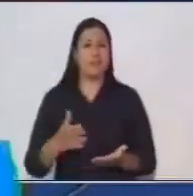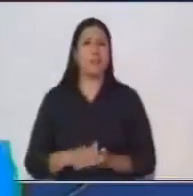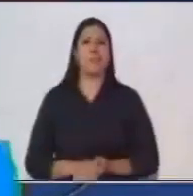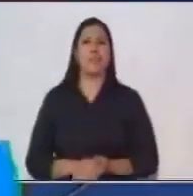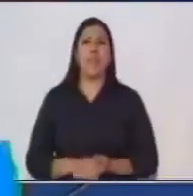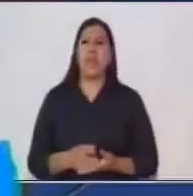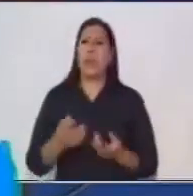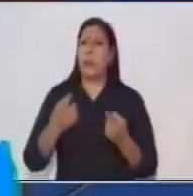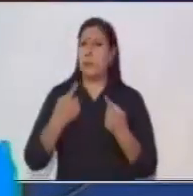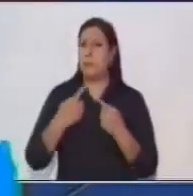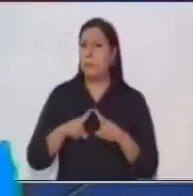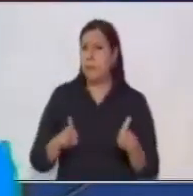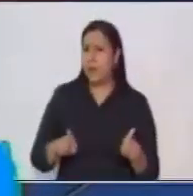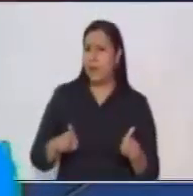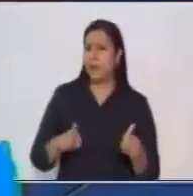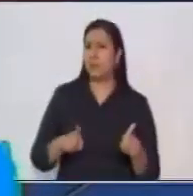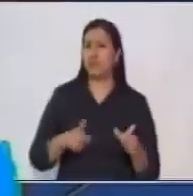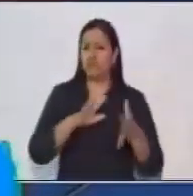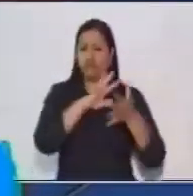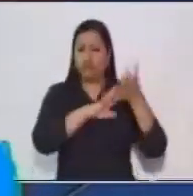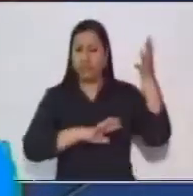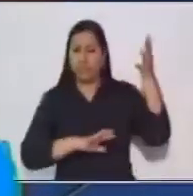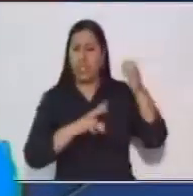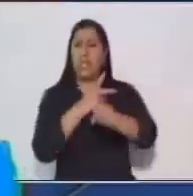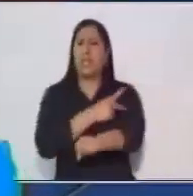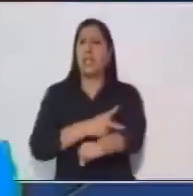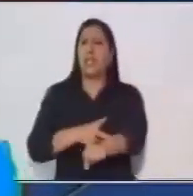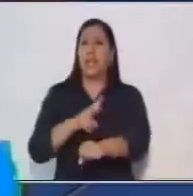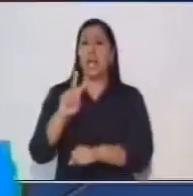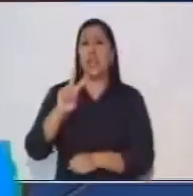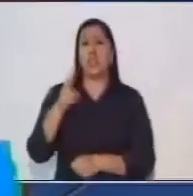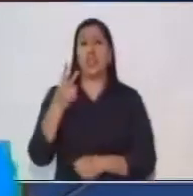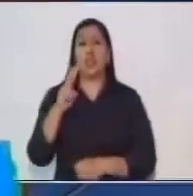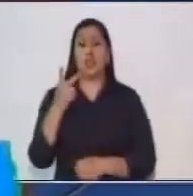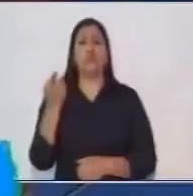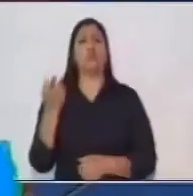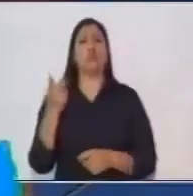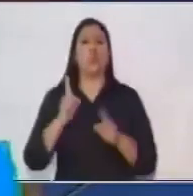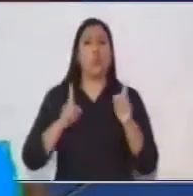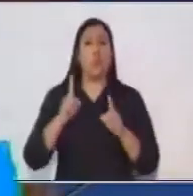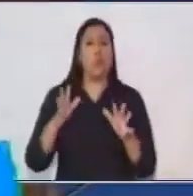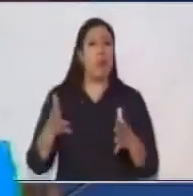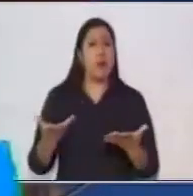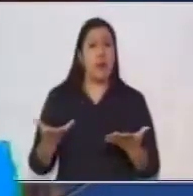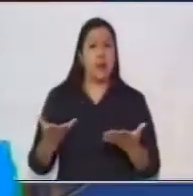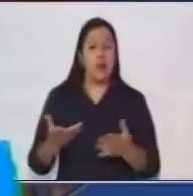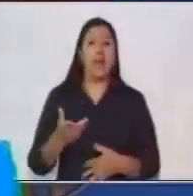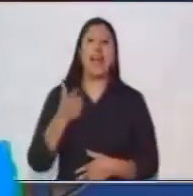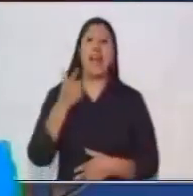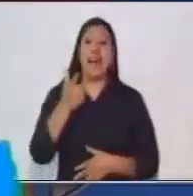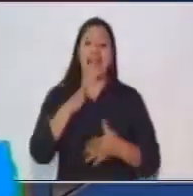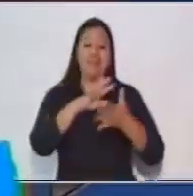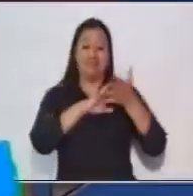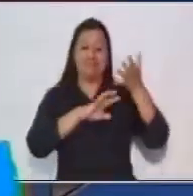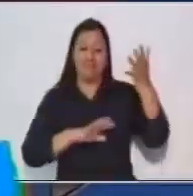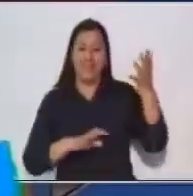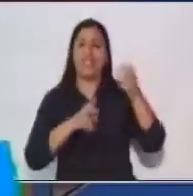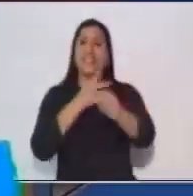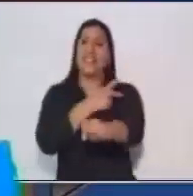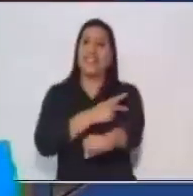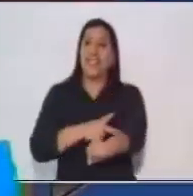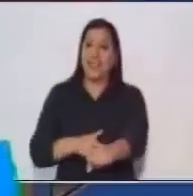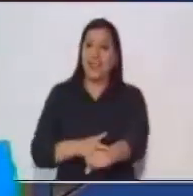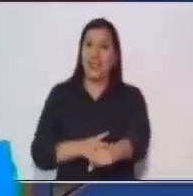Pero los textos narrativos se clasifican en dos. ¿Cuáles son? Están los textos